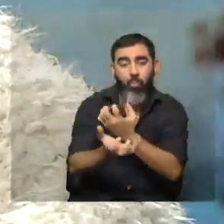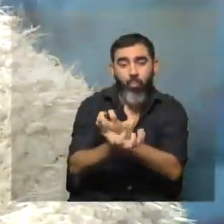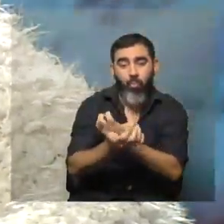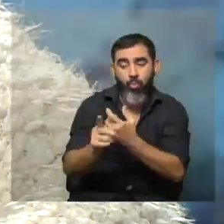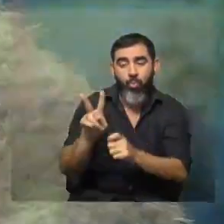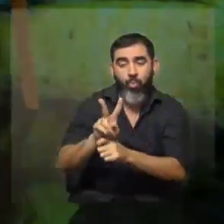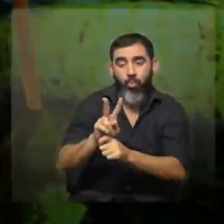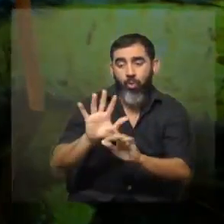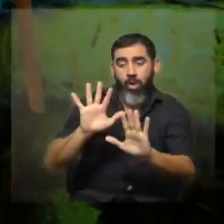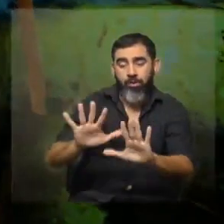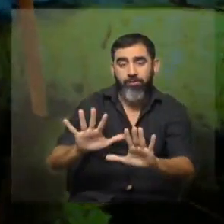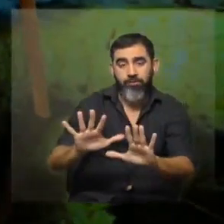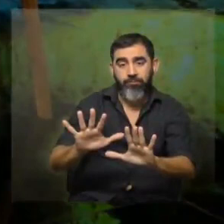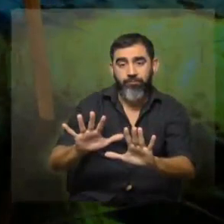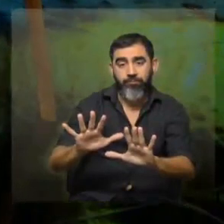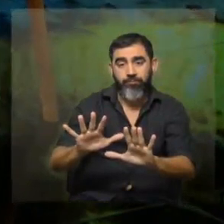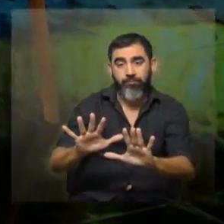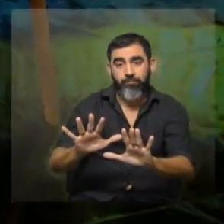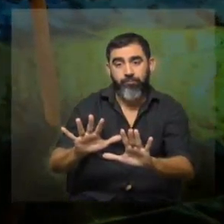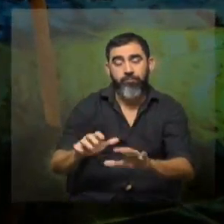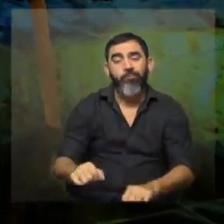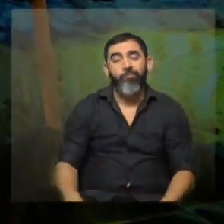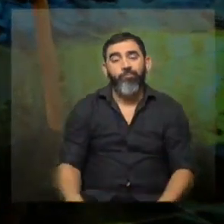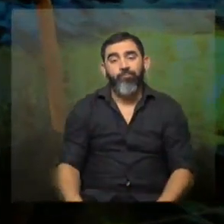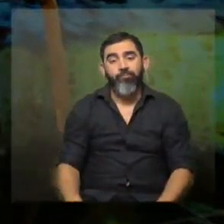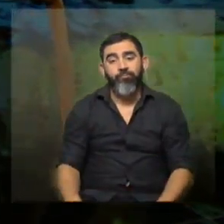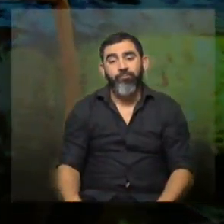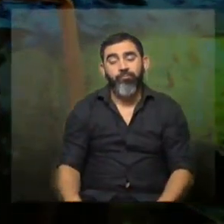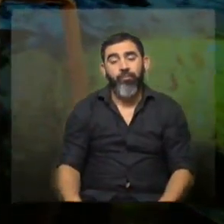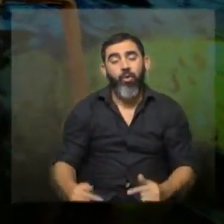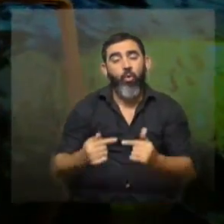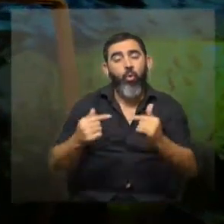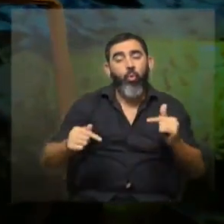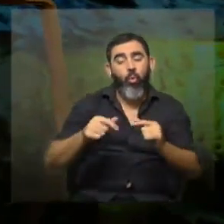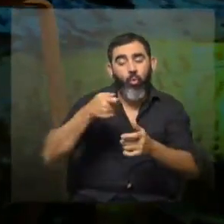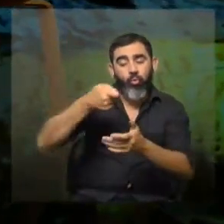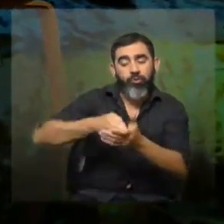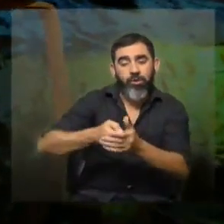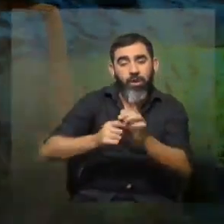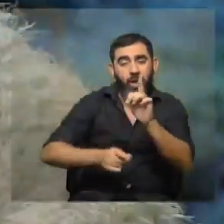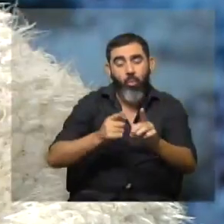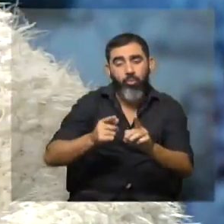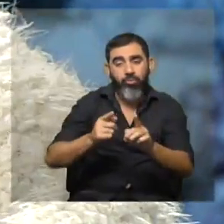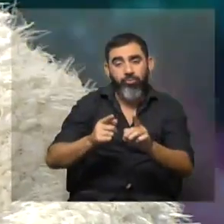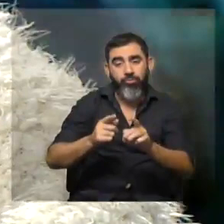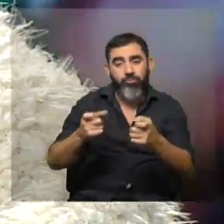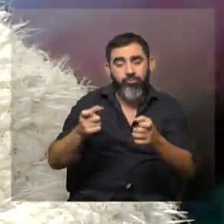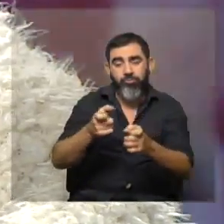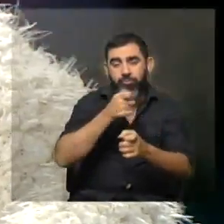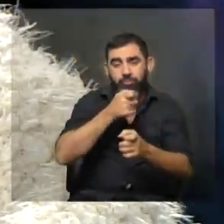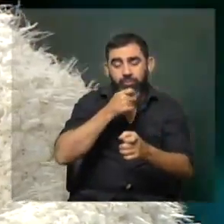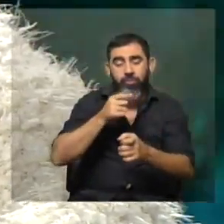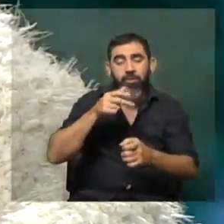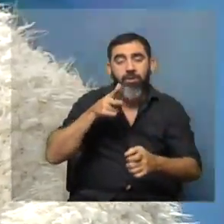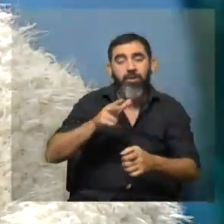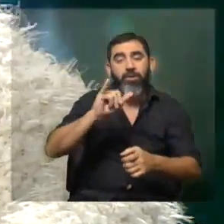preservaron dentro de concreciones fosfáticas, en algunos casos sideríticas, porque tienen mucho hierro,